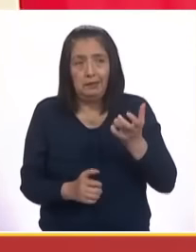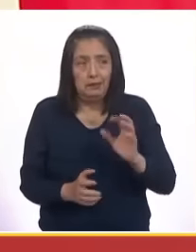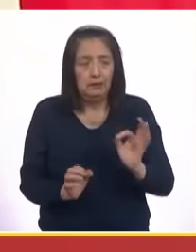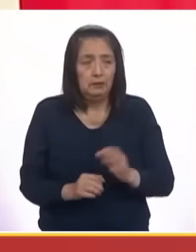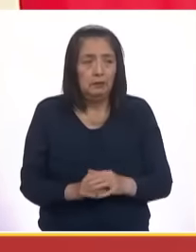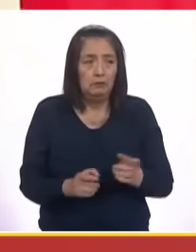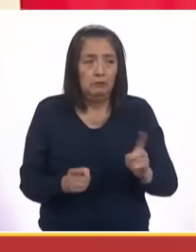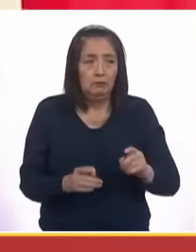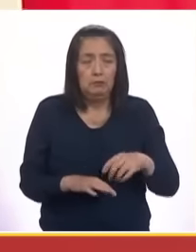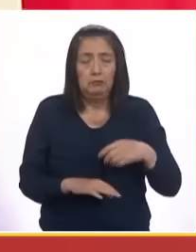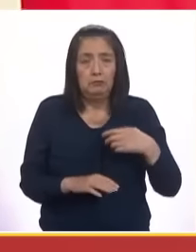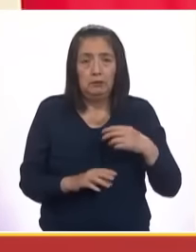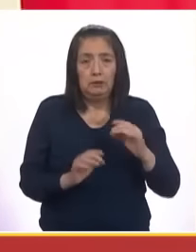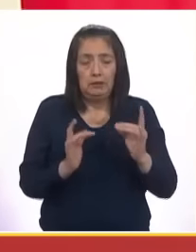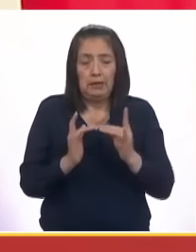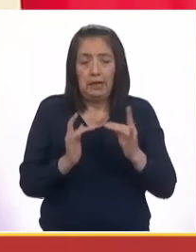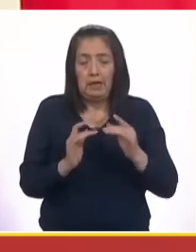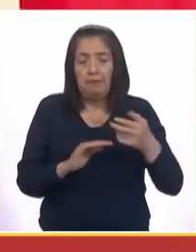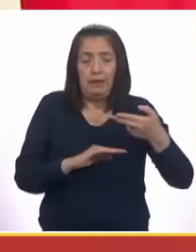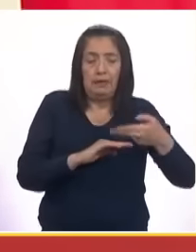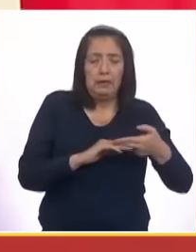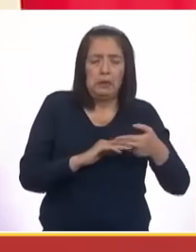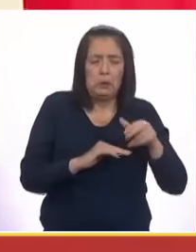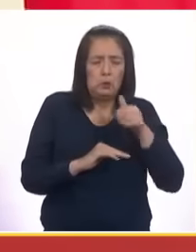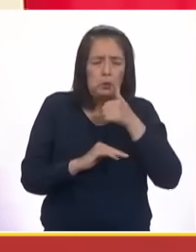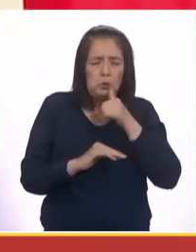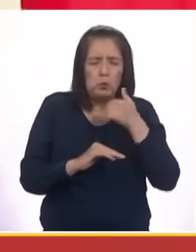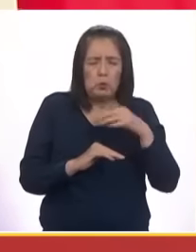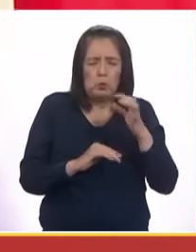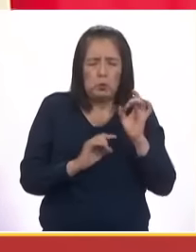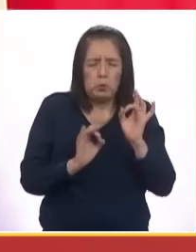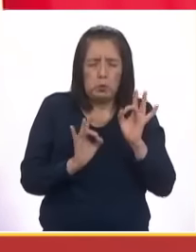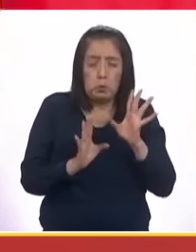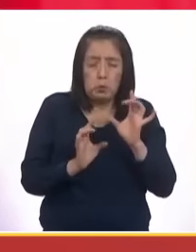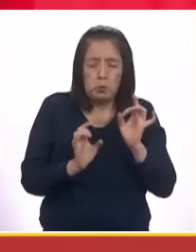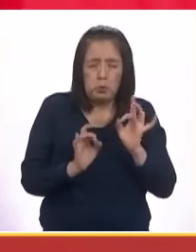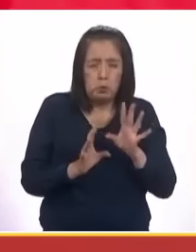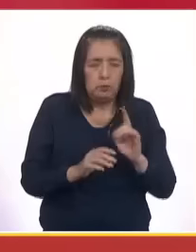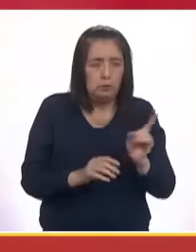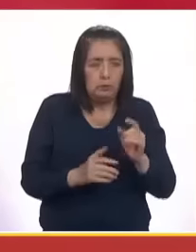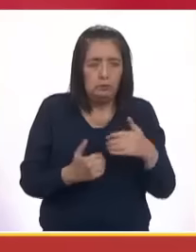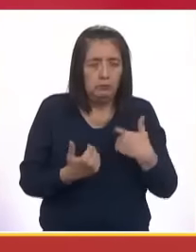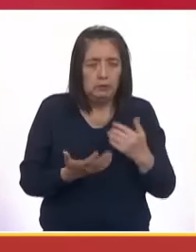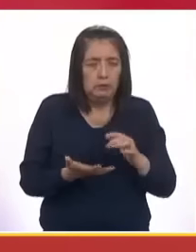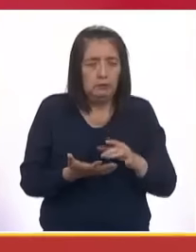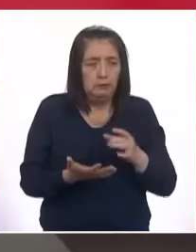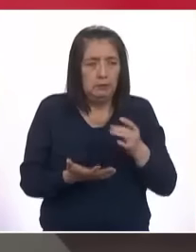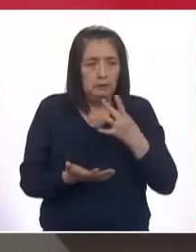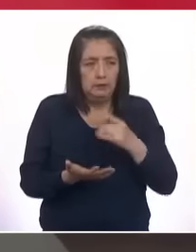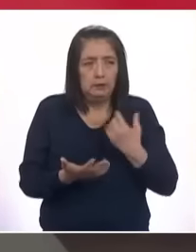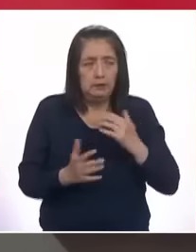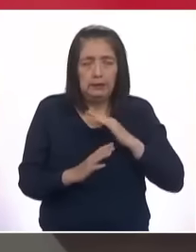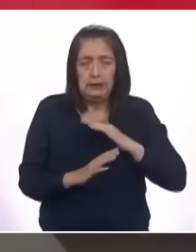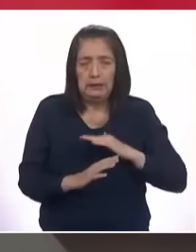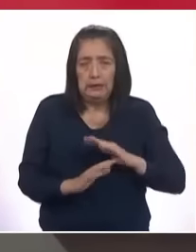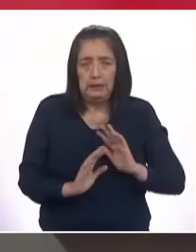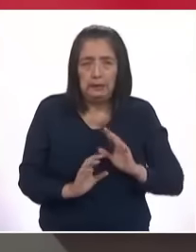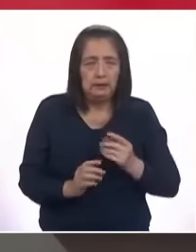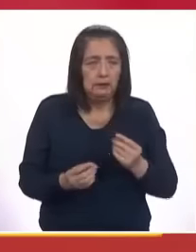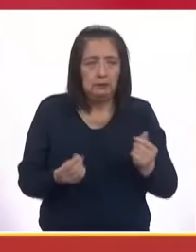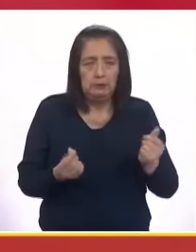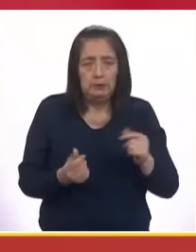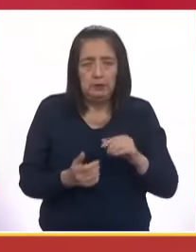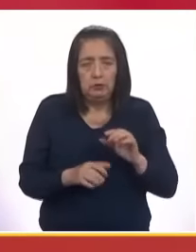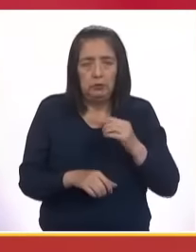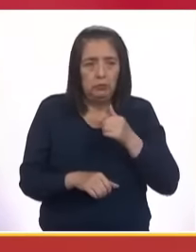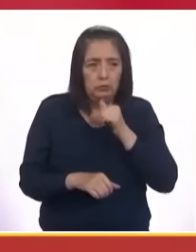Ya cuando estás postrado en cama, el dolor es tan fuerte, tan intenso, que no hay analgésico que te calme el dolor.